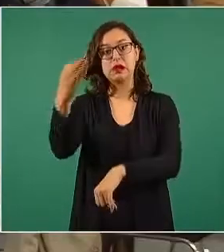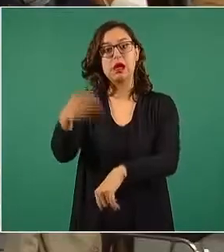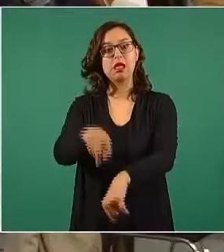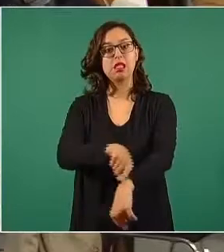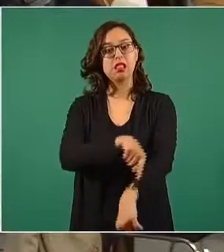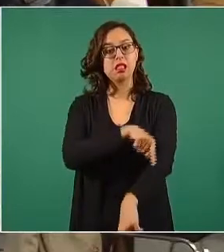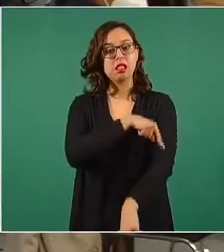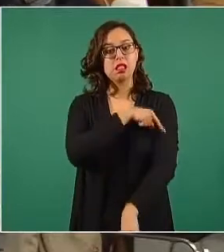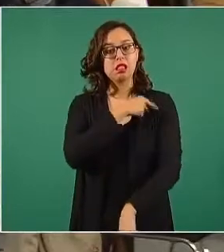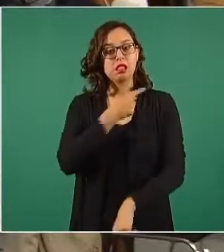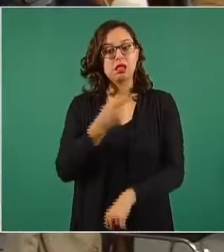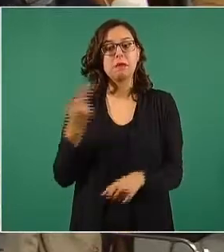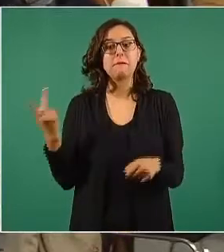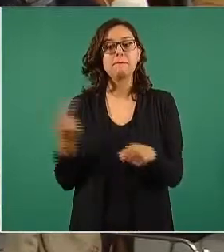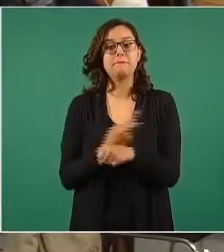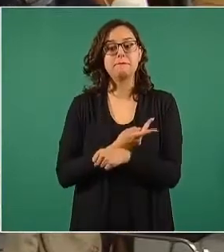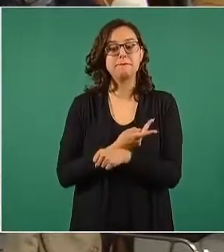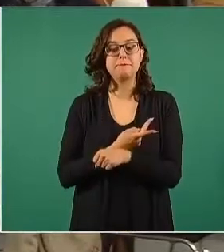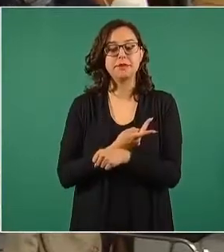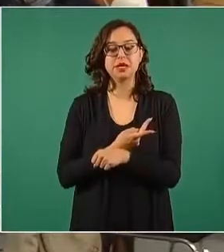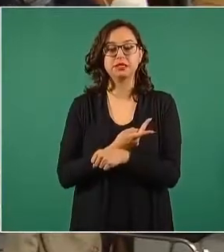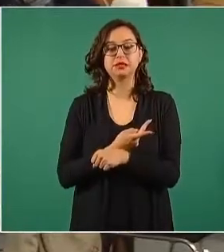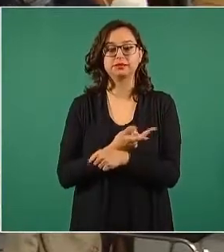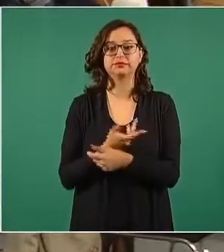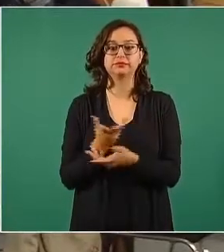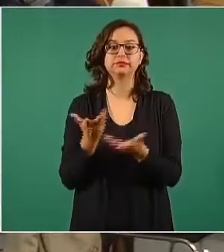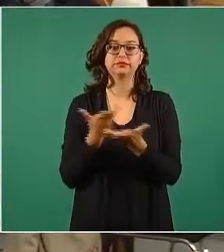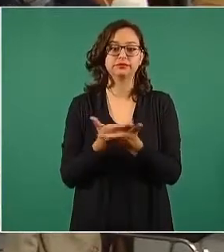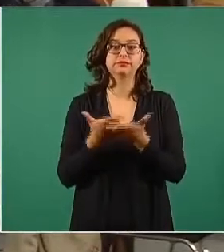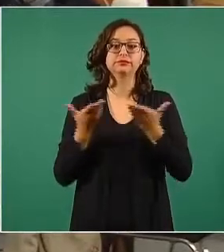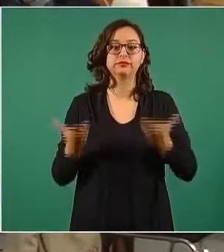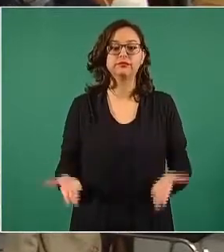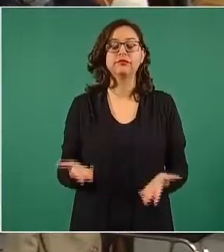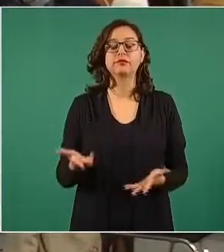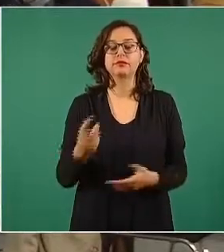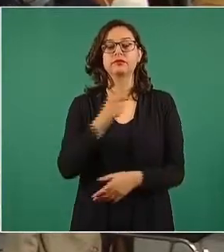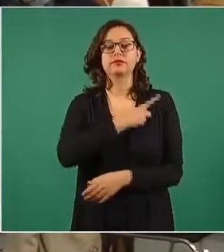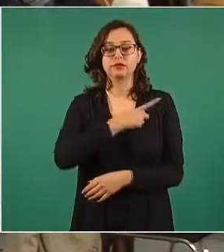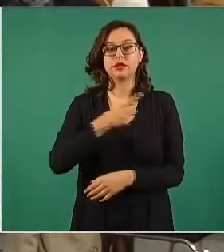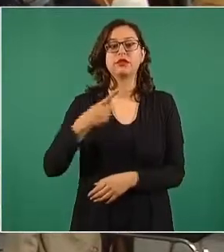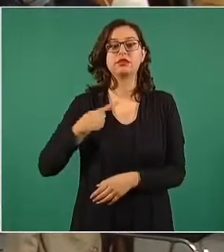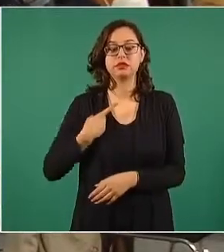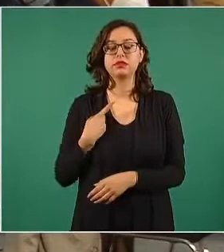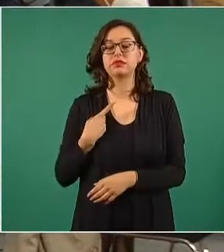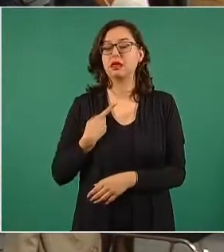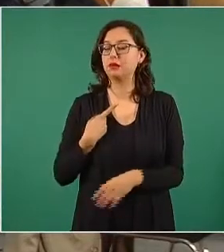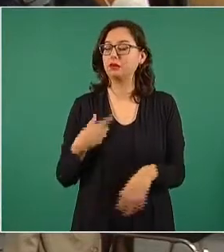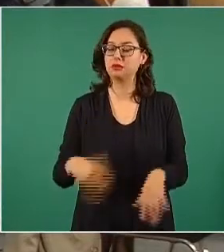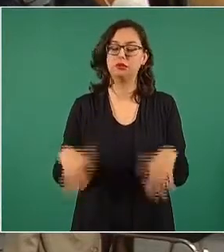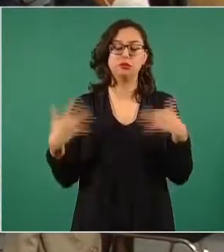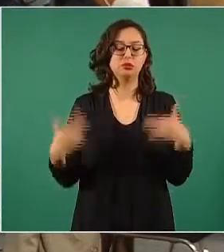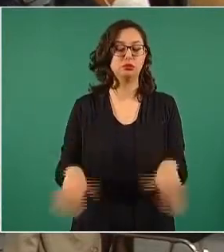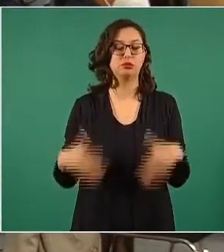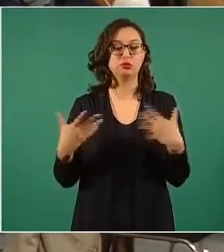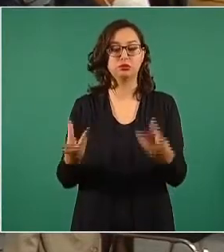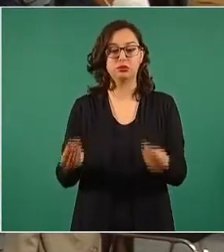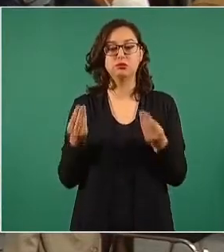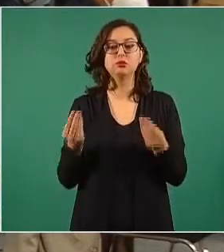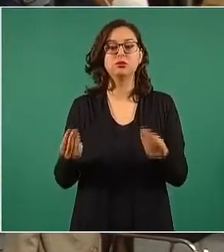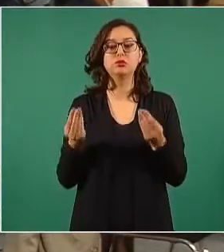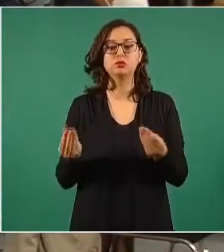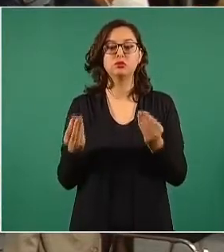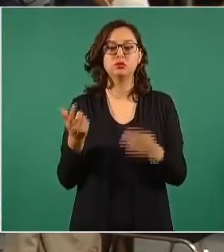tienen un déficit primario el gobierno grandísimo y la deuda